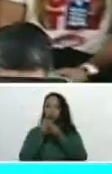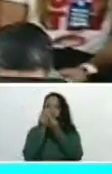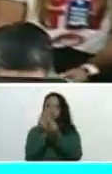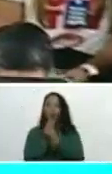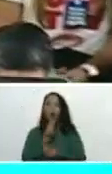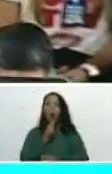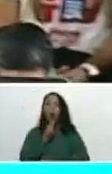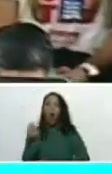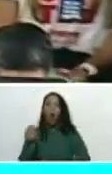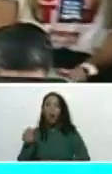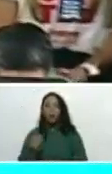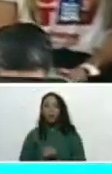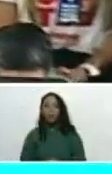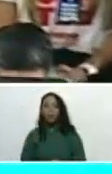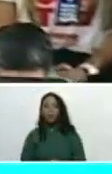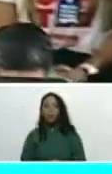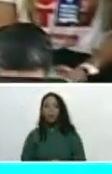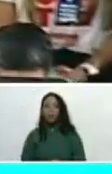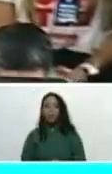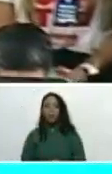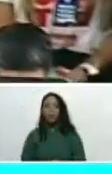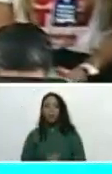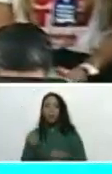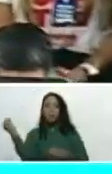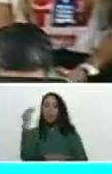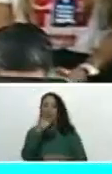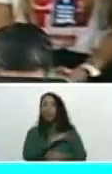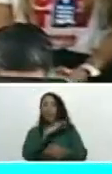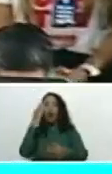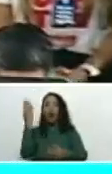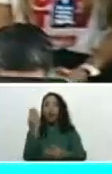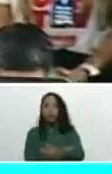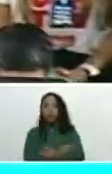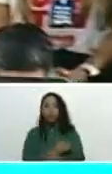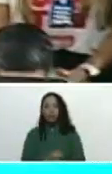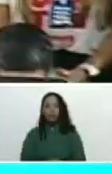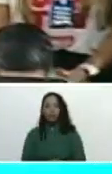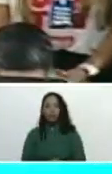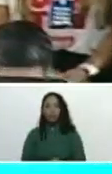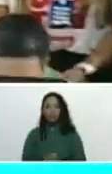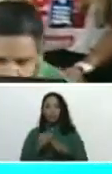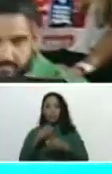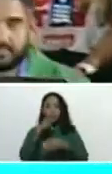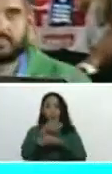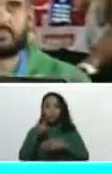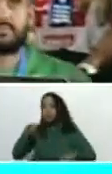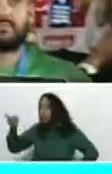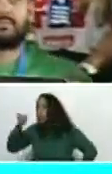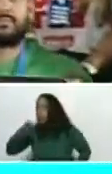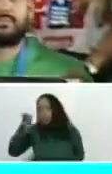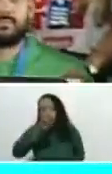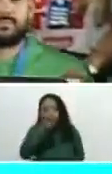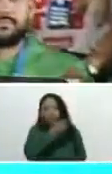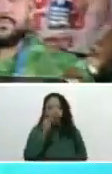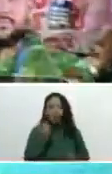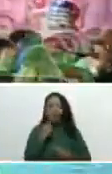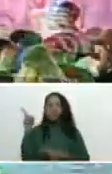juventud con mucha fuerza para ir a la búsqueda, como dice Wilmer